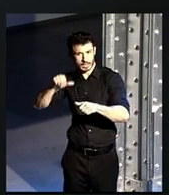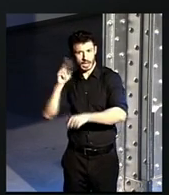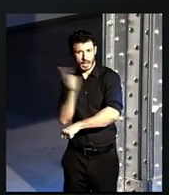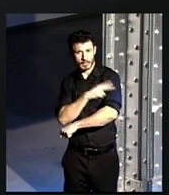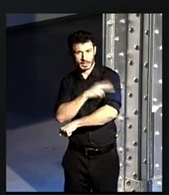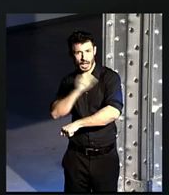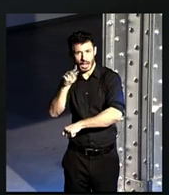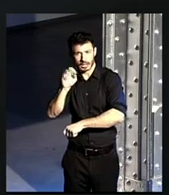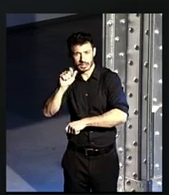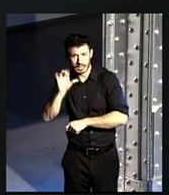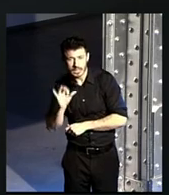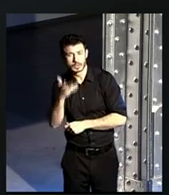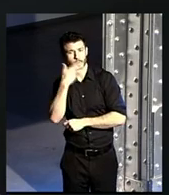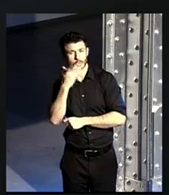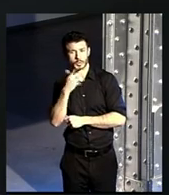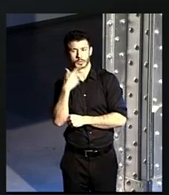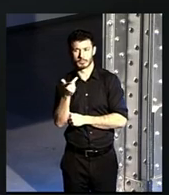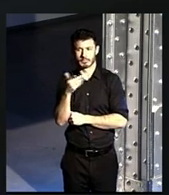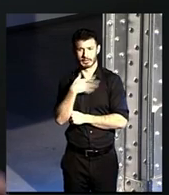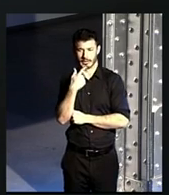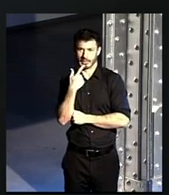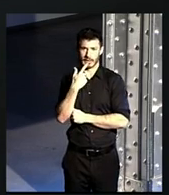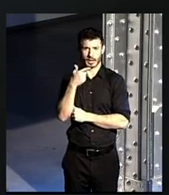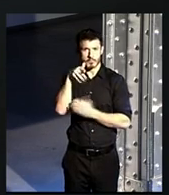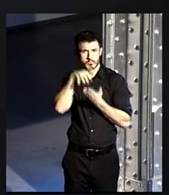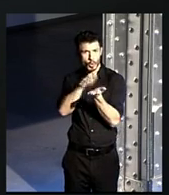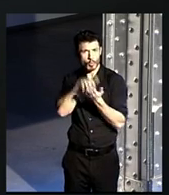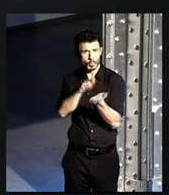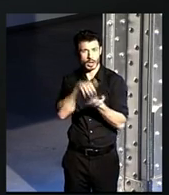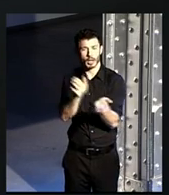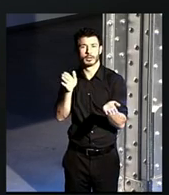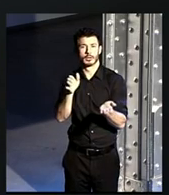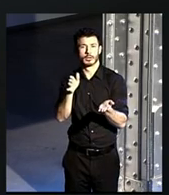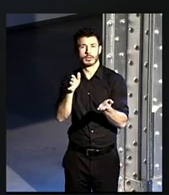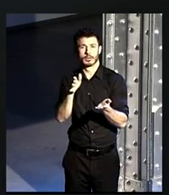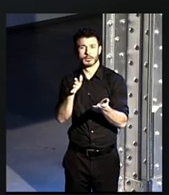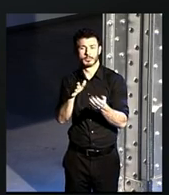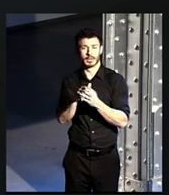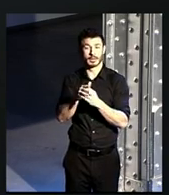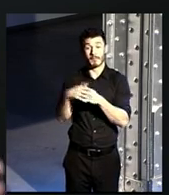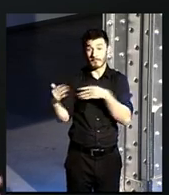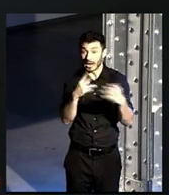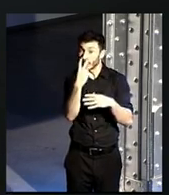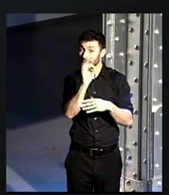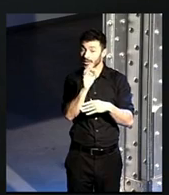pero yo conozco, quiere decir que estaba publicando, dado que Hatteras se publicó a partir del 20 de marzo